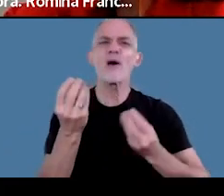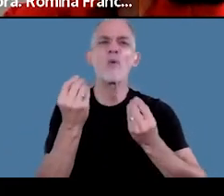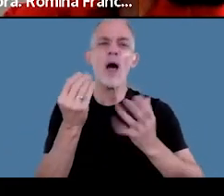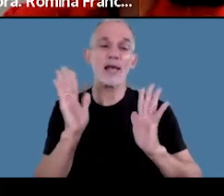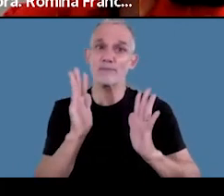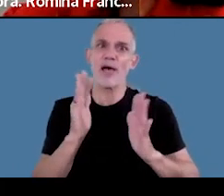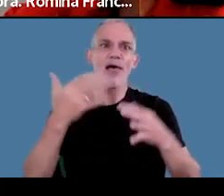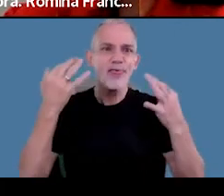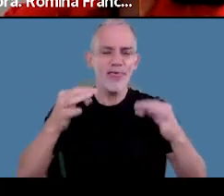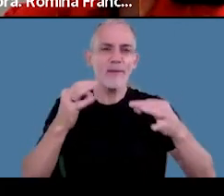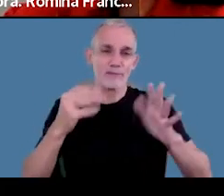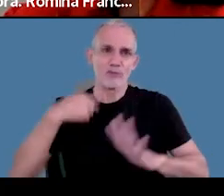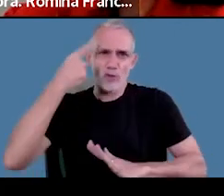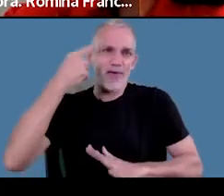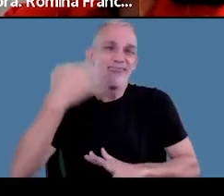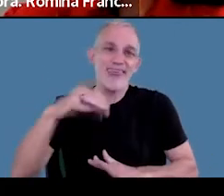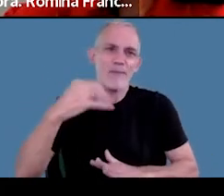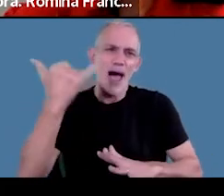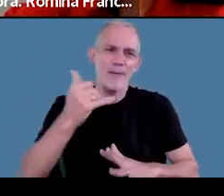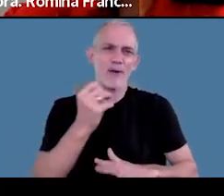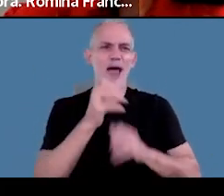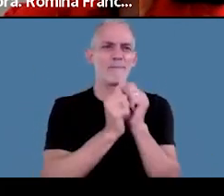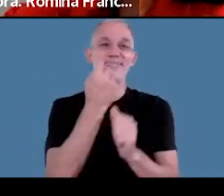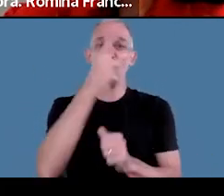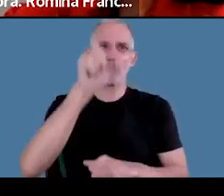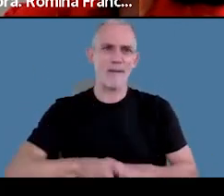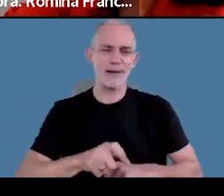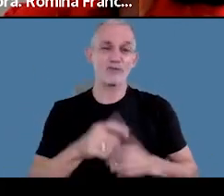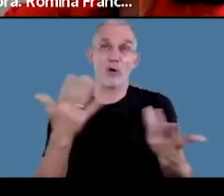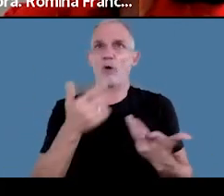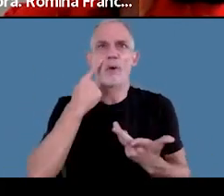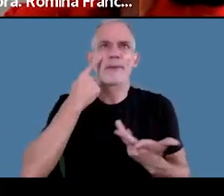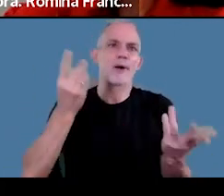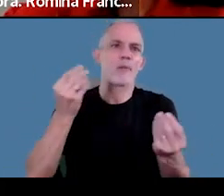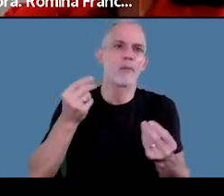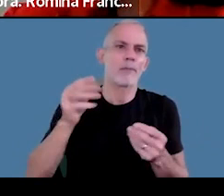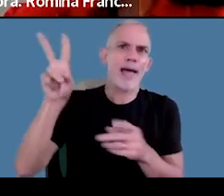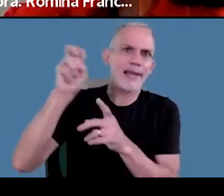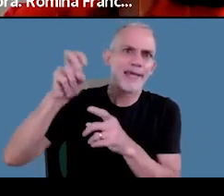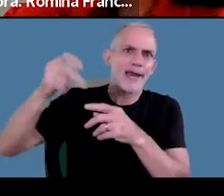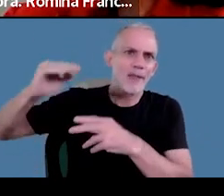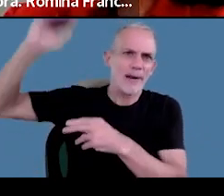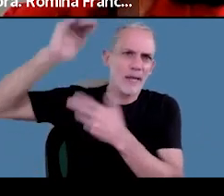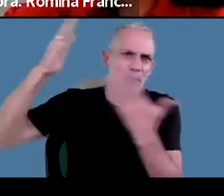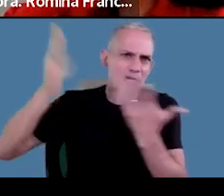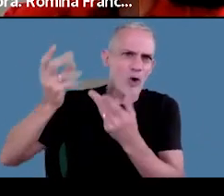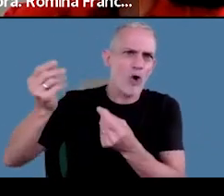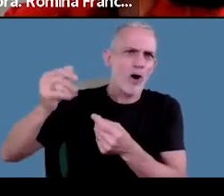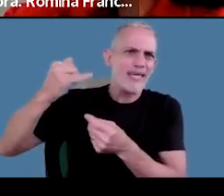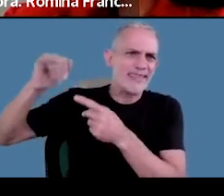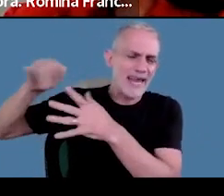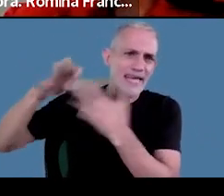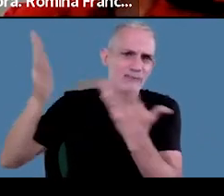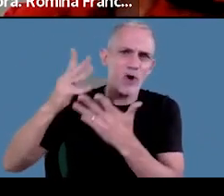puede, calculo, faltar en una unipersonal, salvo que vive de, no sé, de rentas de segunda categoría financiera, o que tenga una